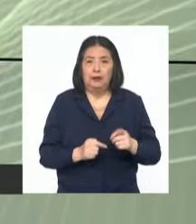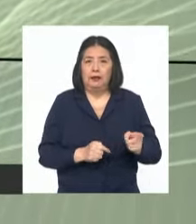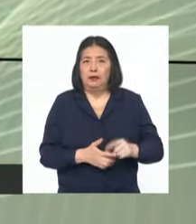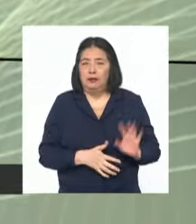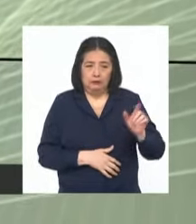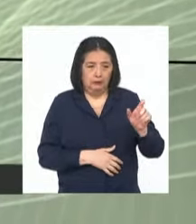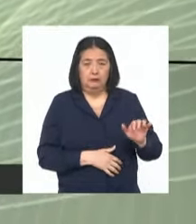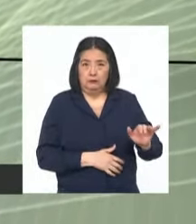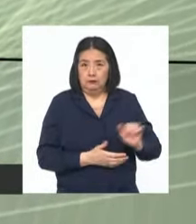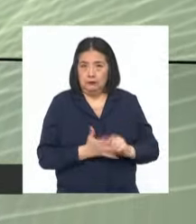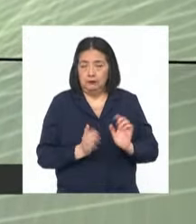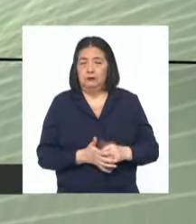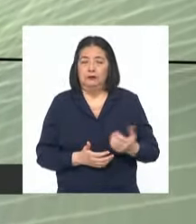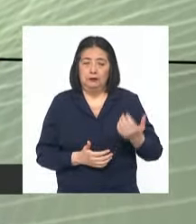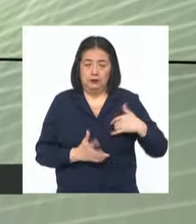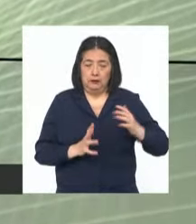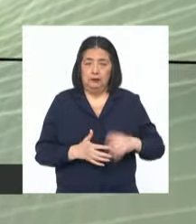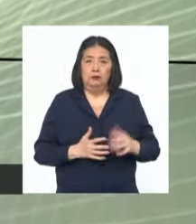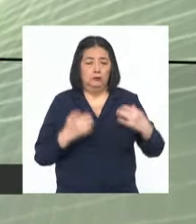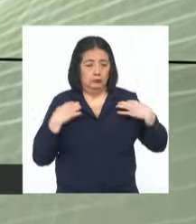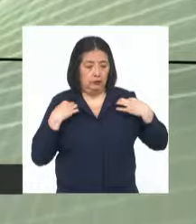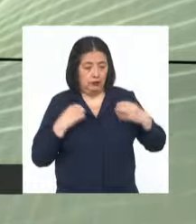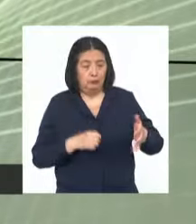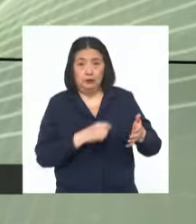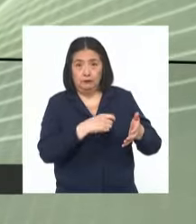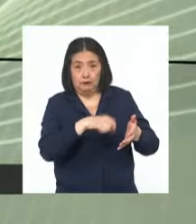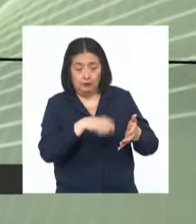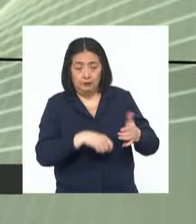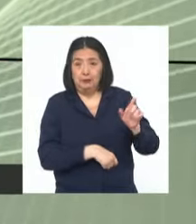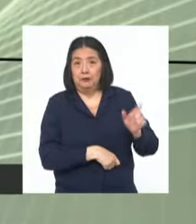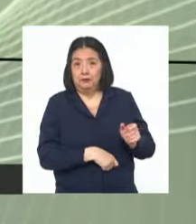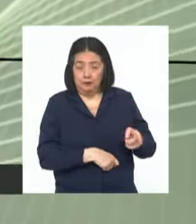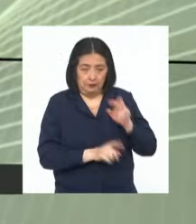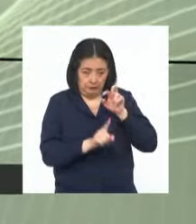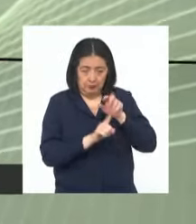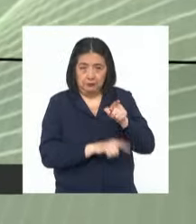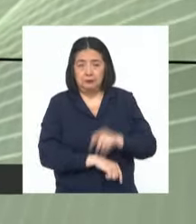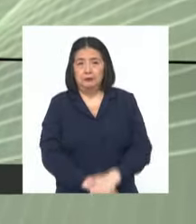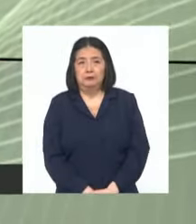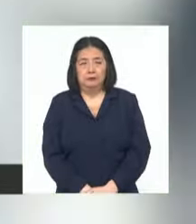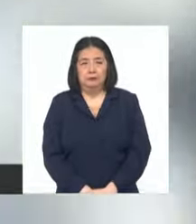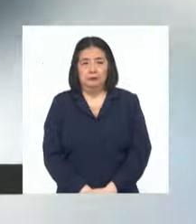un hincha. El delantero argentino le firmó la camiseta a un aficionado. Veamos qué pasó.